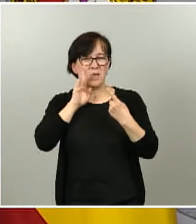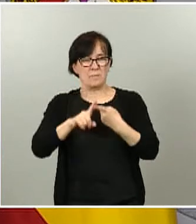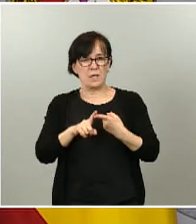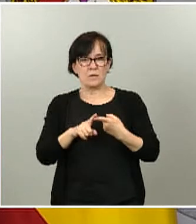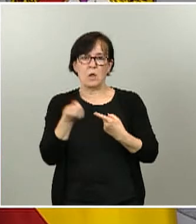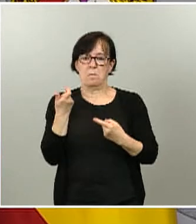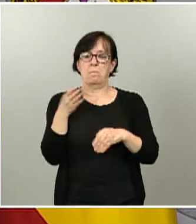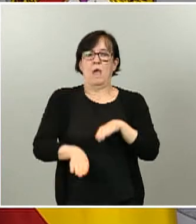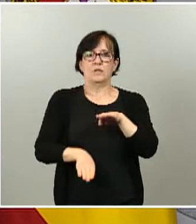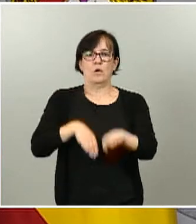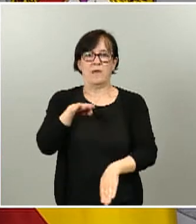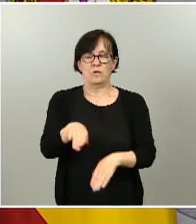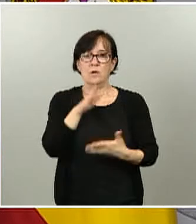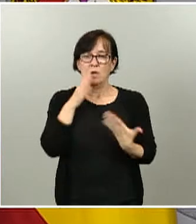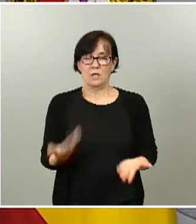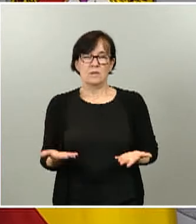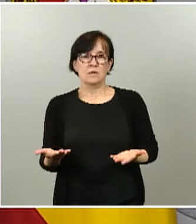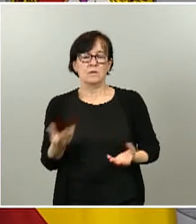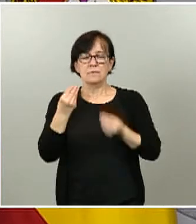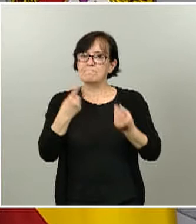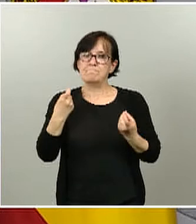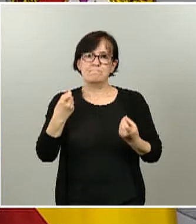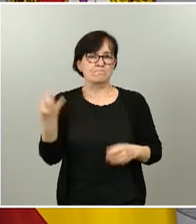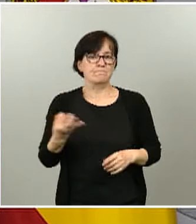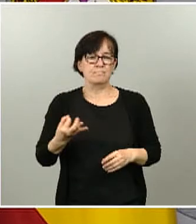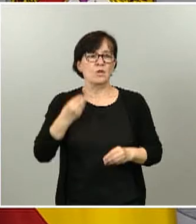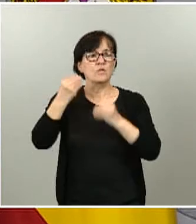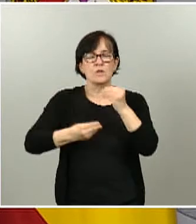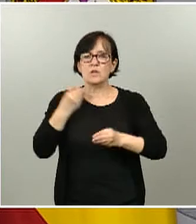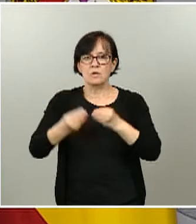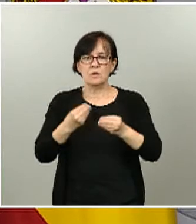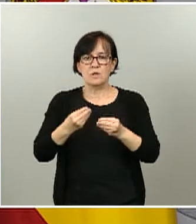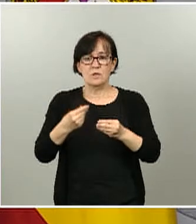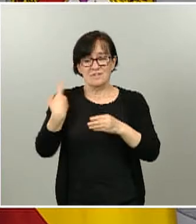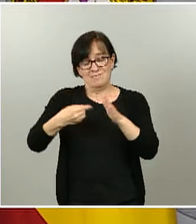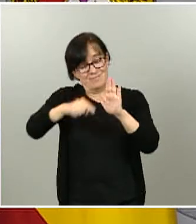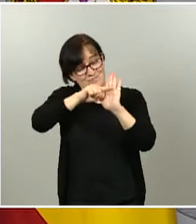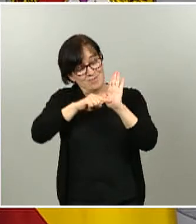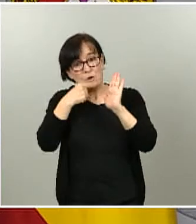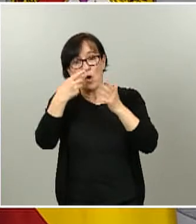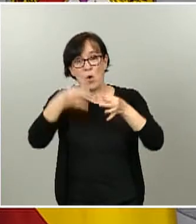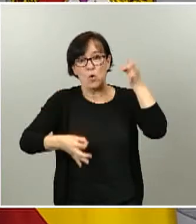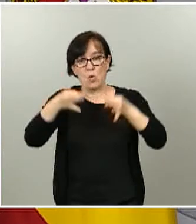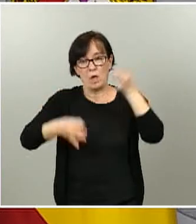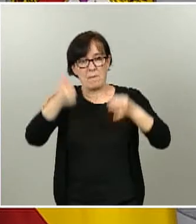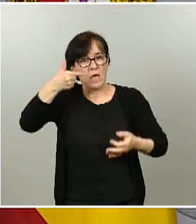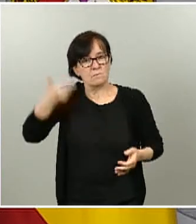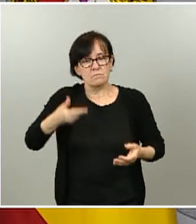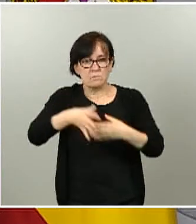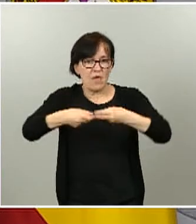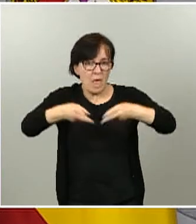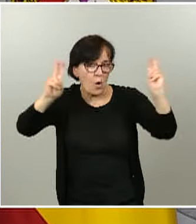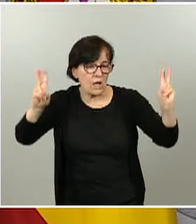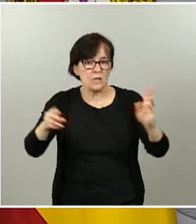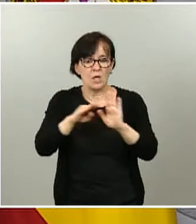este momento se hace imprescindible la utilización de este instrumento jurídico, que es el más garante, el más democrático, porque refrenda